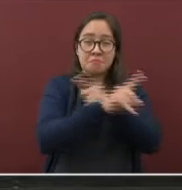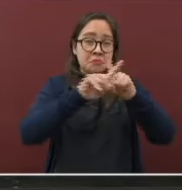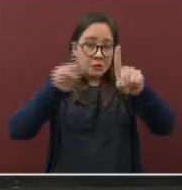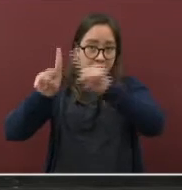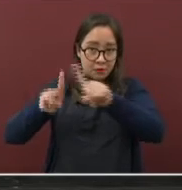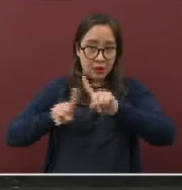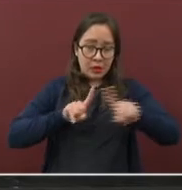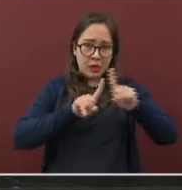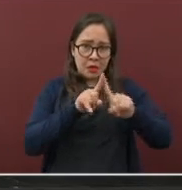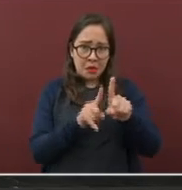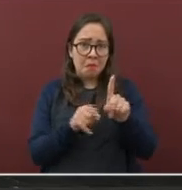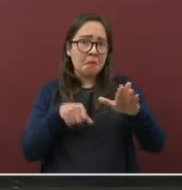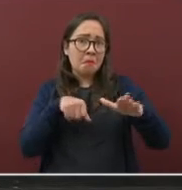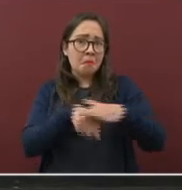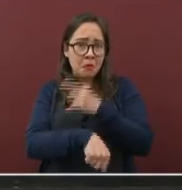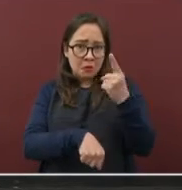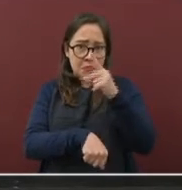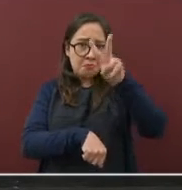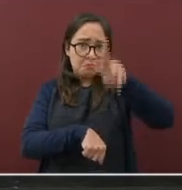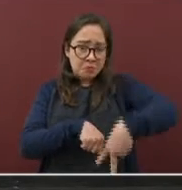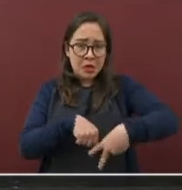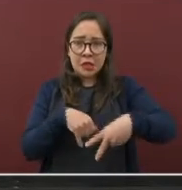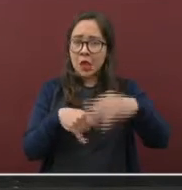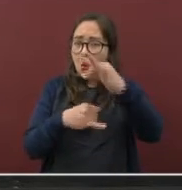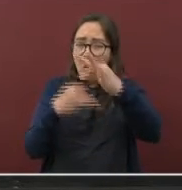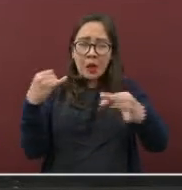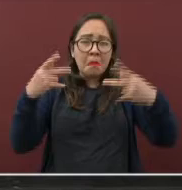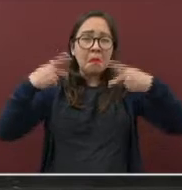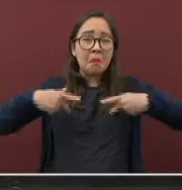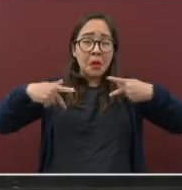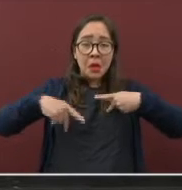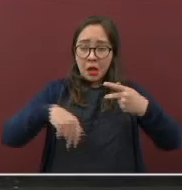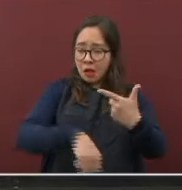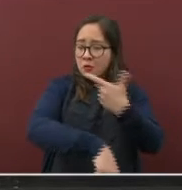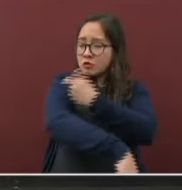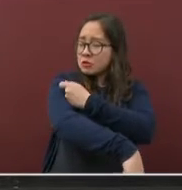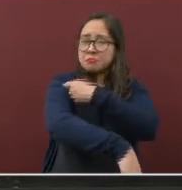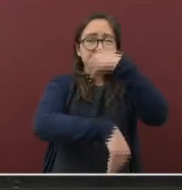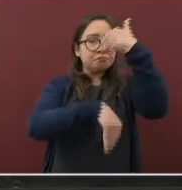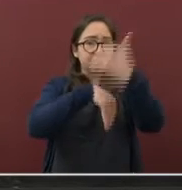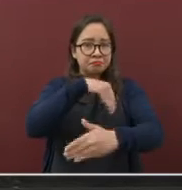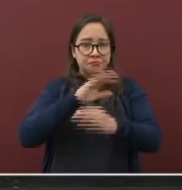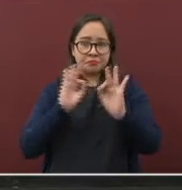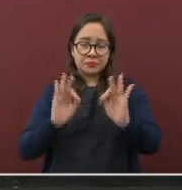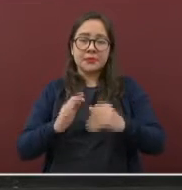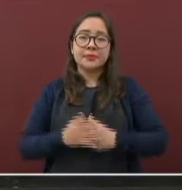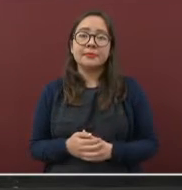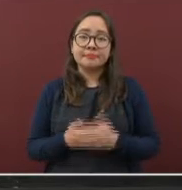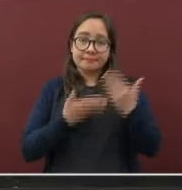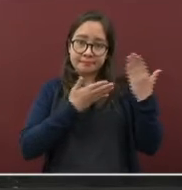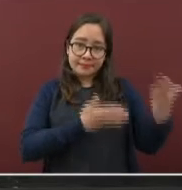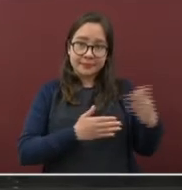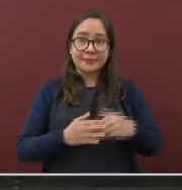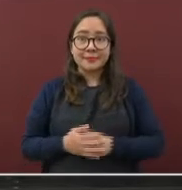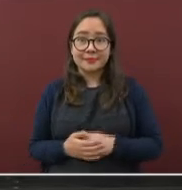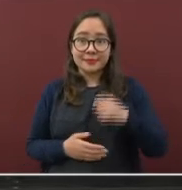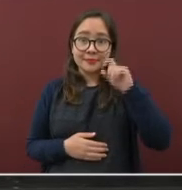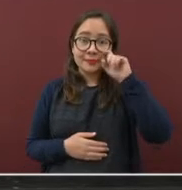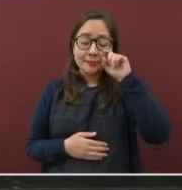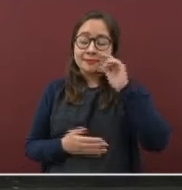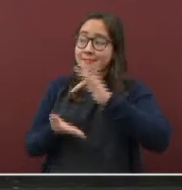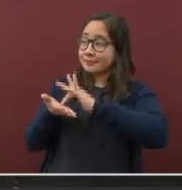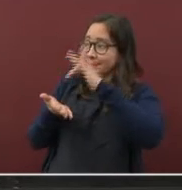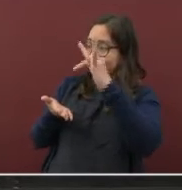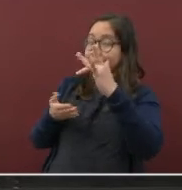se dejó de vacunar hasta que se fue la última persona adelante doctores pego gracias doctor es un gusto